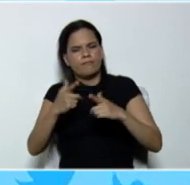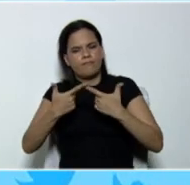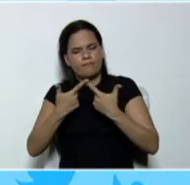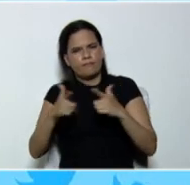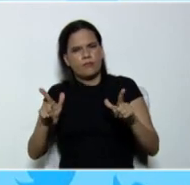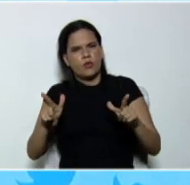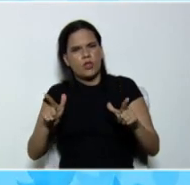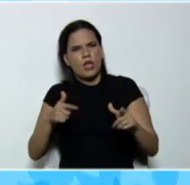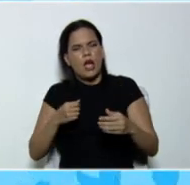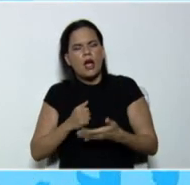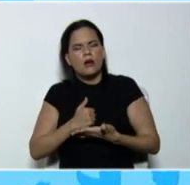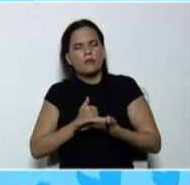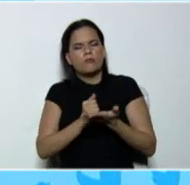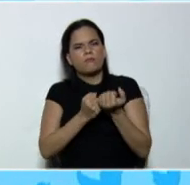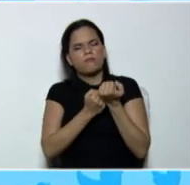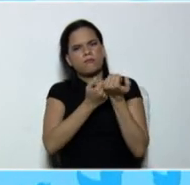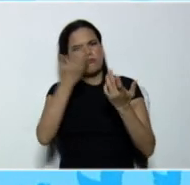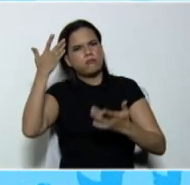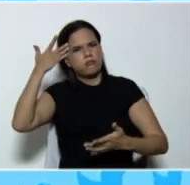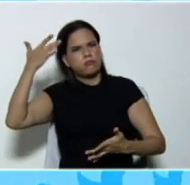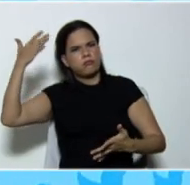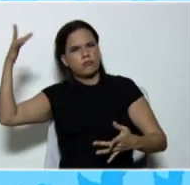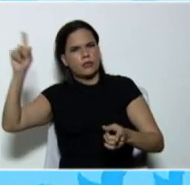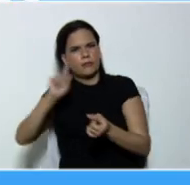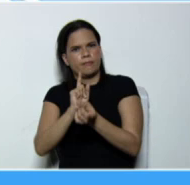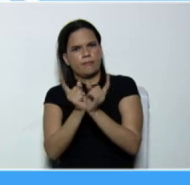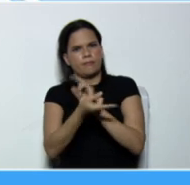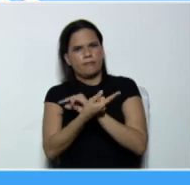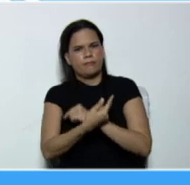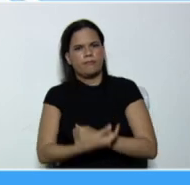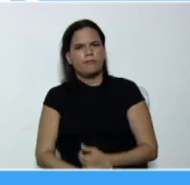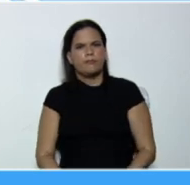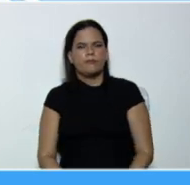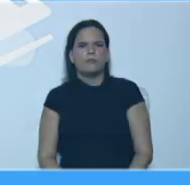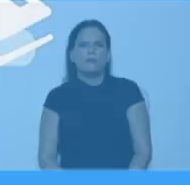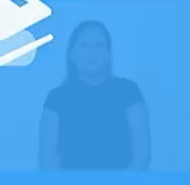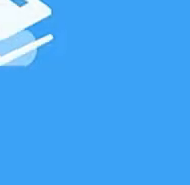la imaginación, la invención y la transformación.